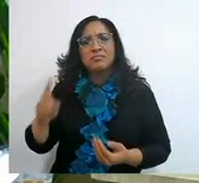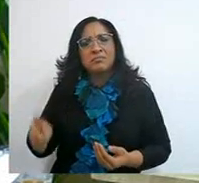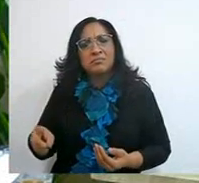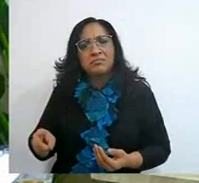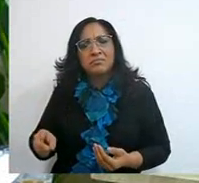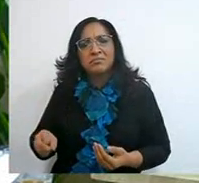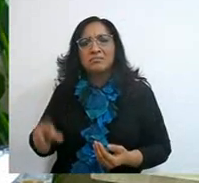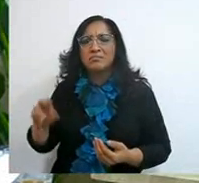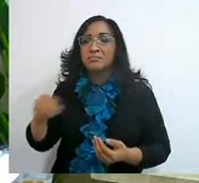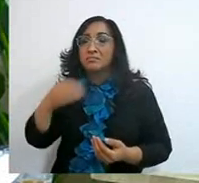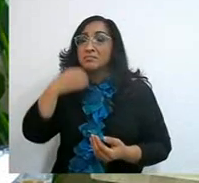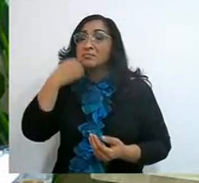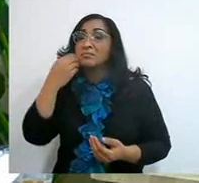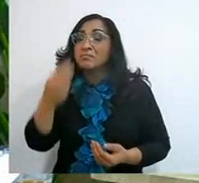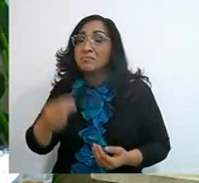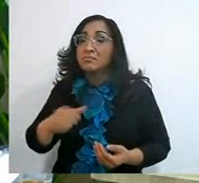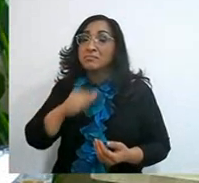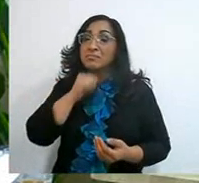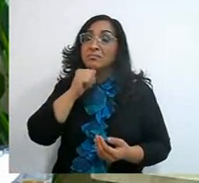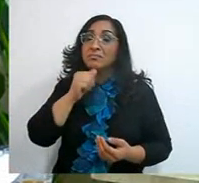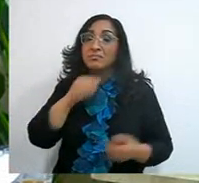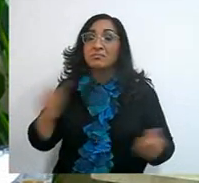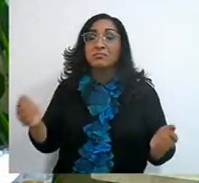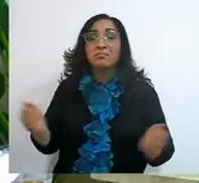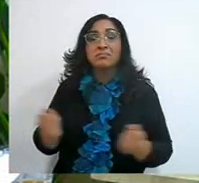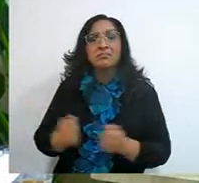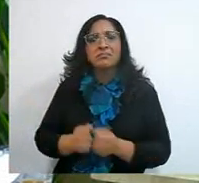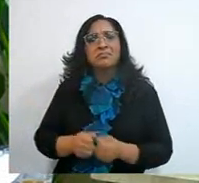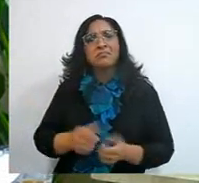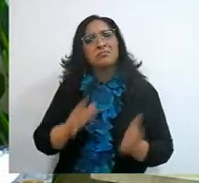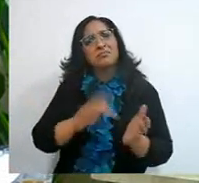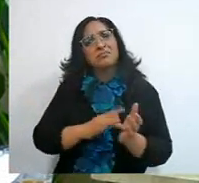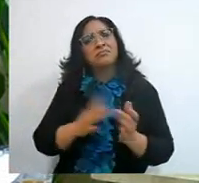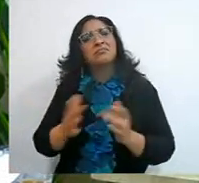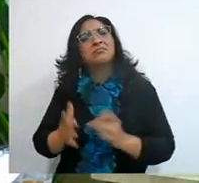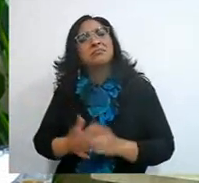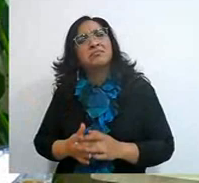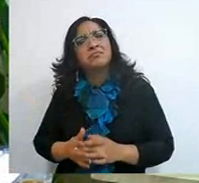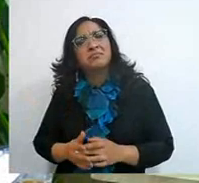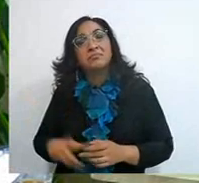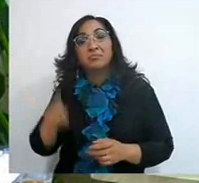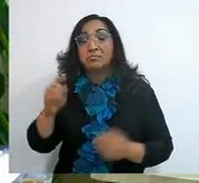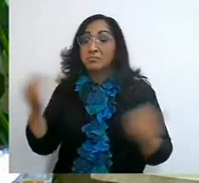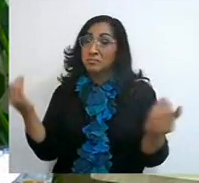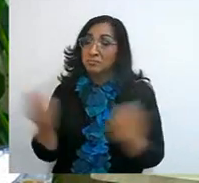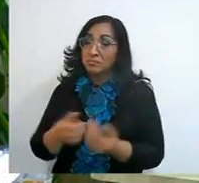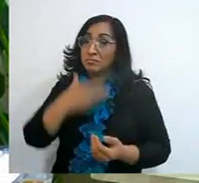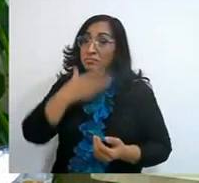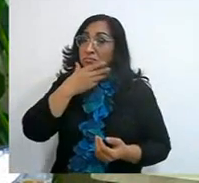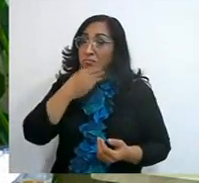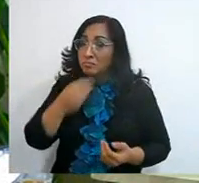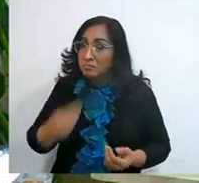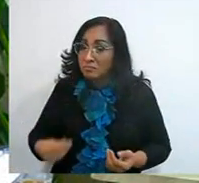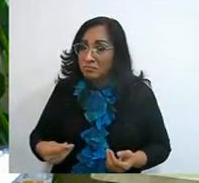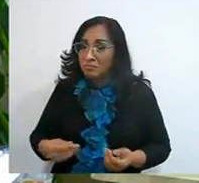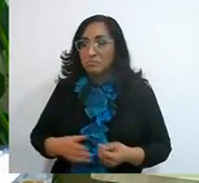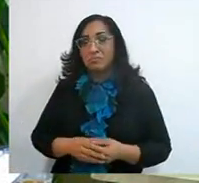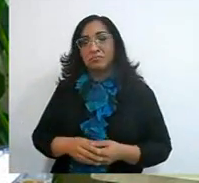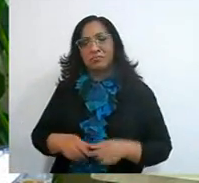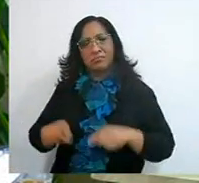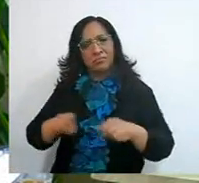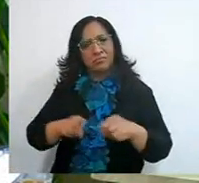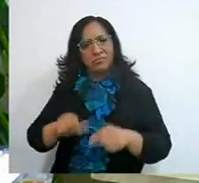niegue a Jesucristo. Y hágase judía, Mire, el que nace judío, hermano, es otra